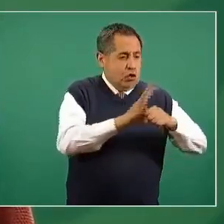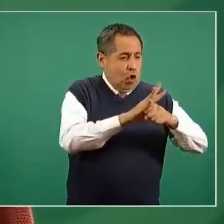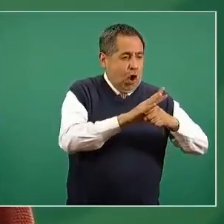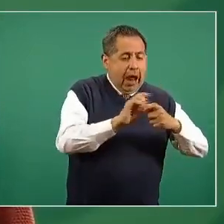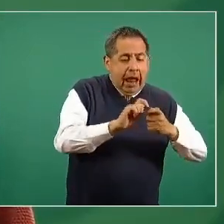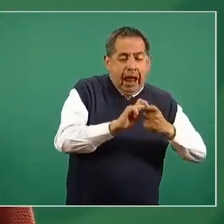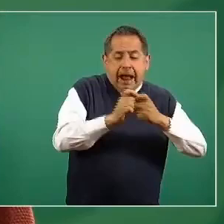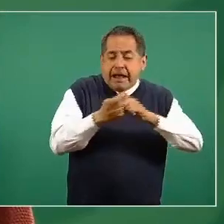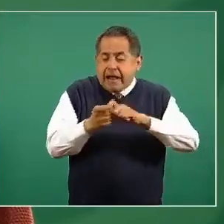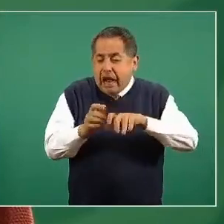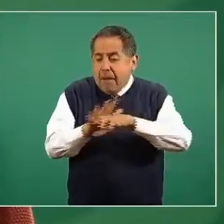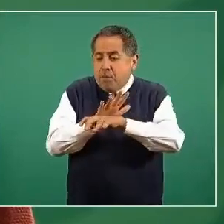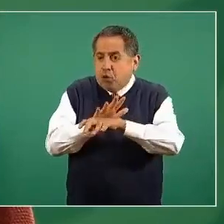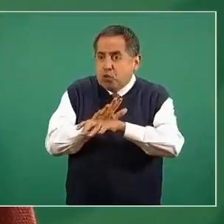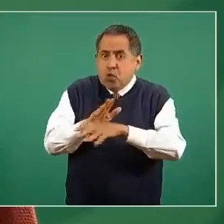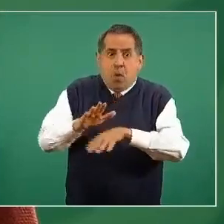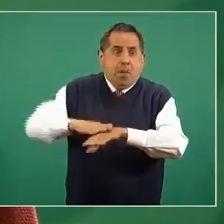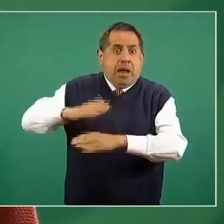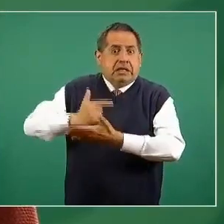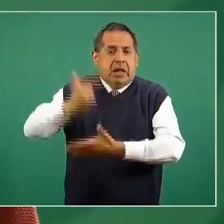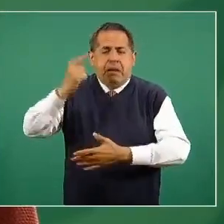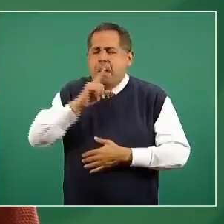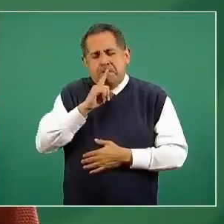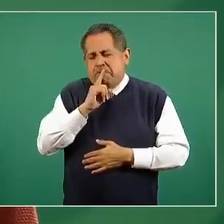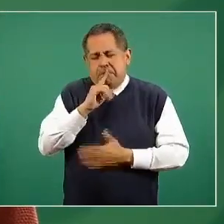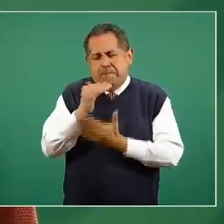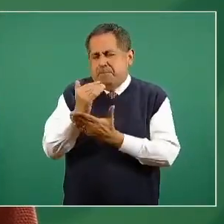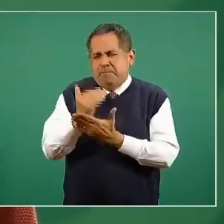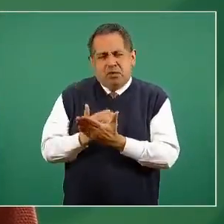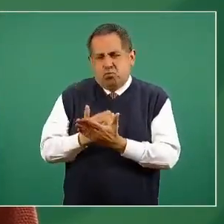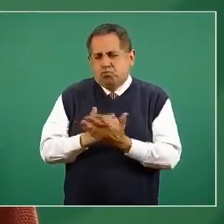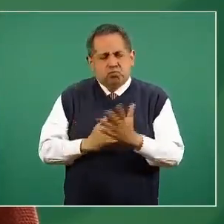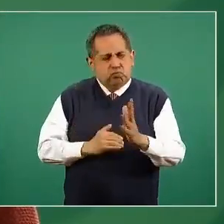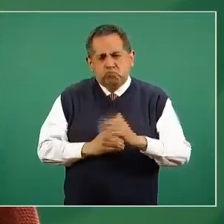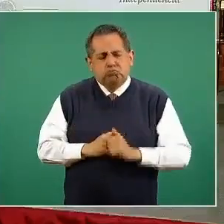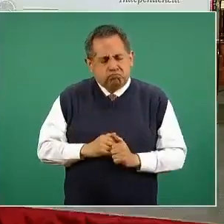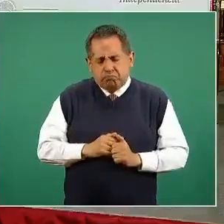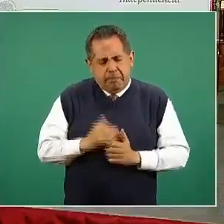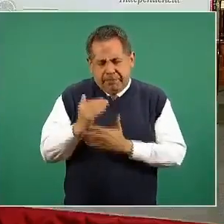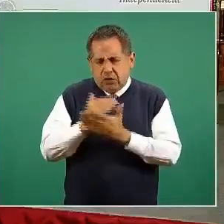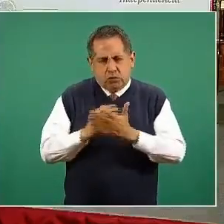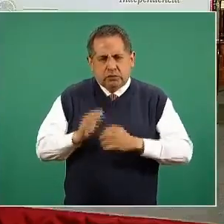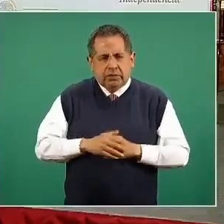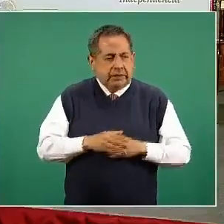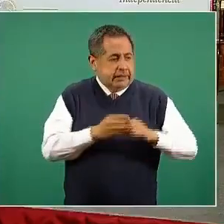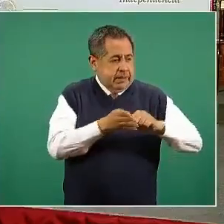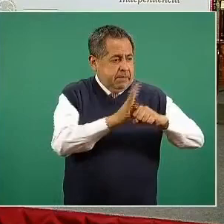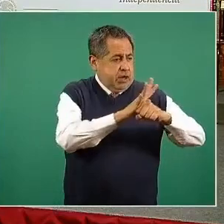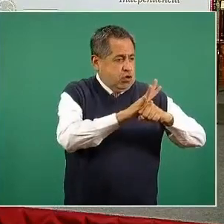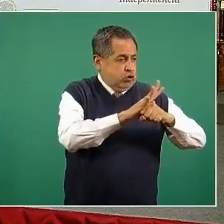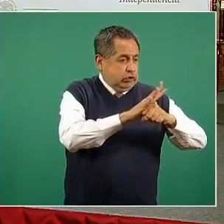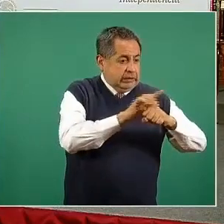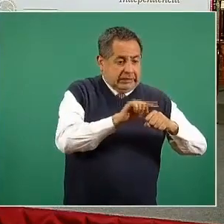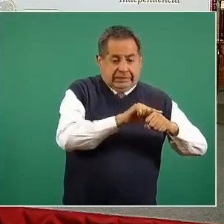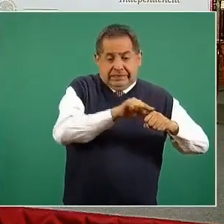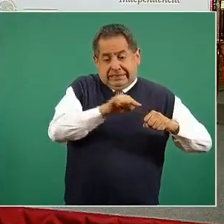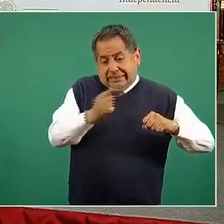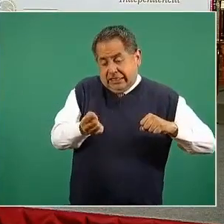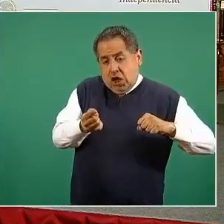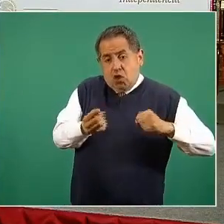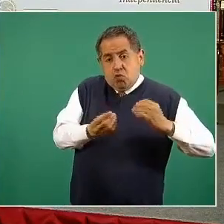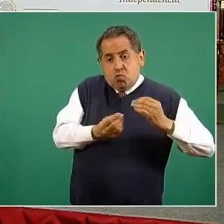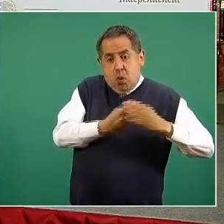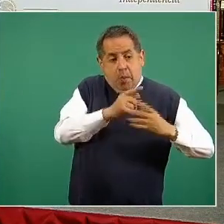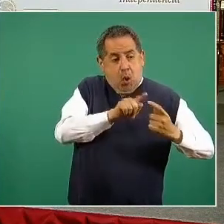tienen ninguna importancia. De hecho, es probable que muchas de ellas lo que hacen es disminuir la capacidad de